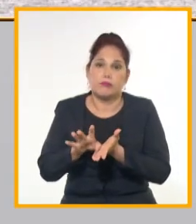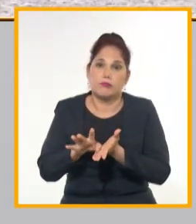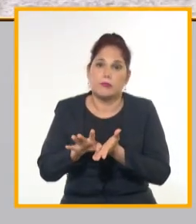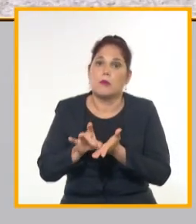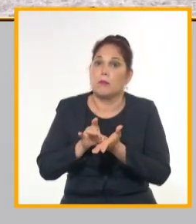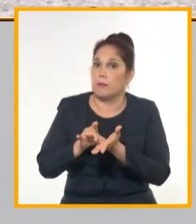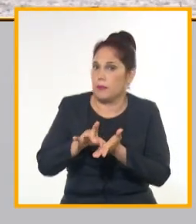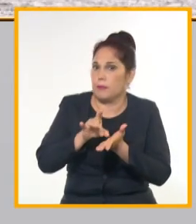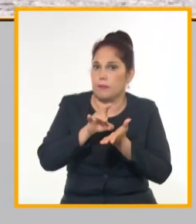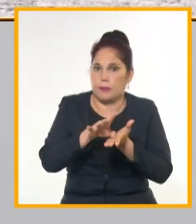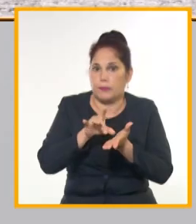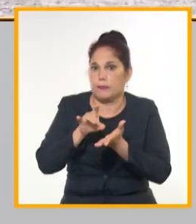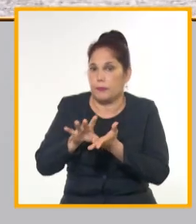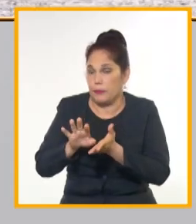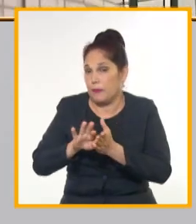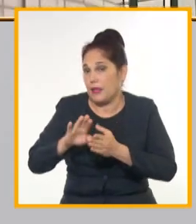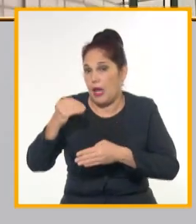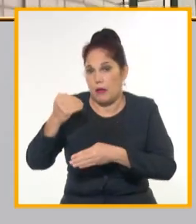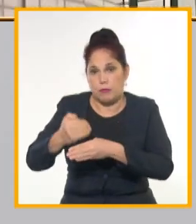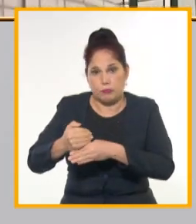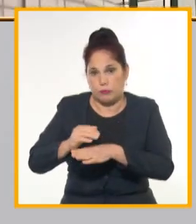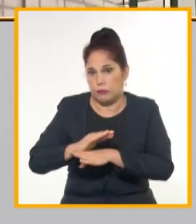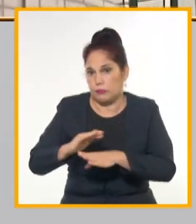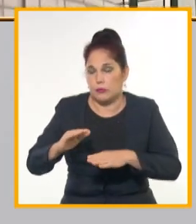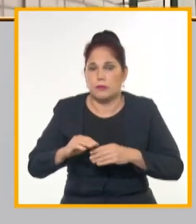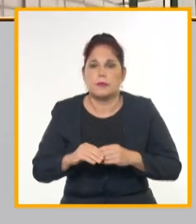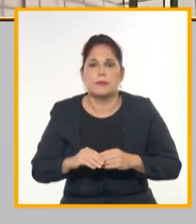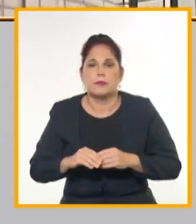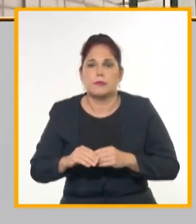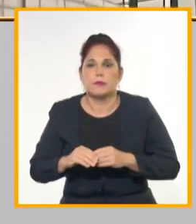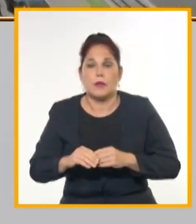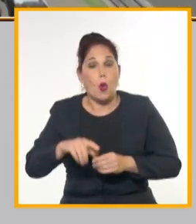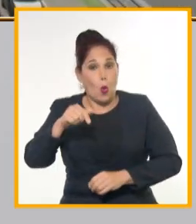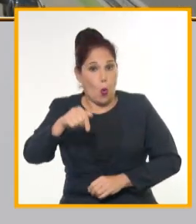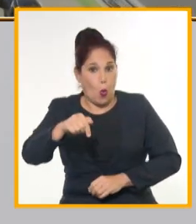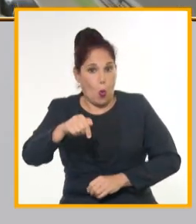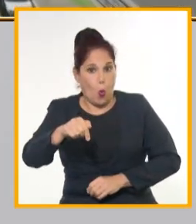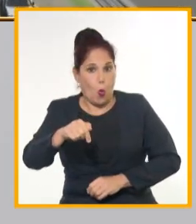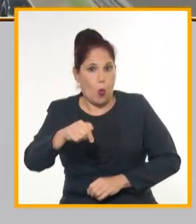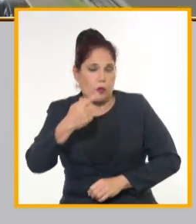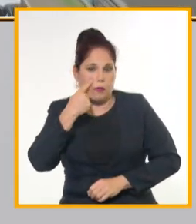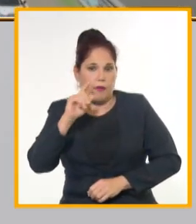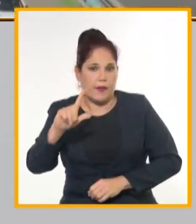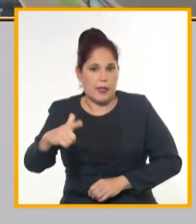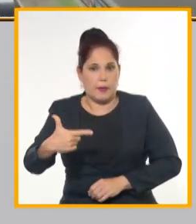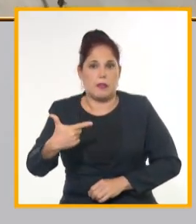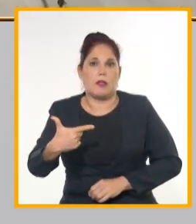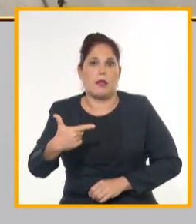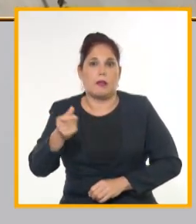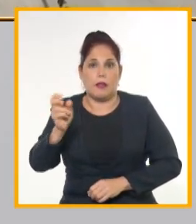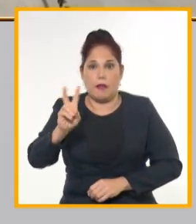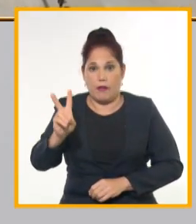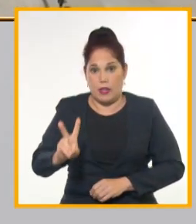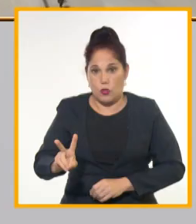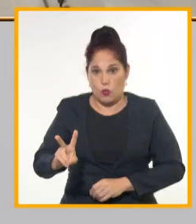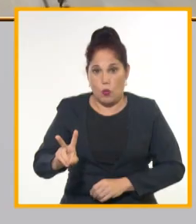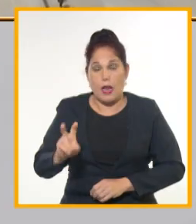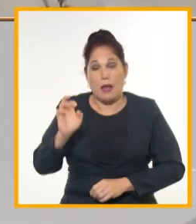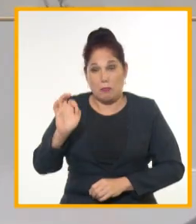sus transacciones con Venezuela. Pero hoy también la vicepresidenta venezolana, Delcy